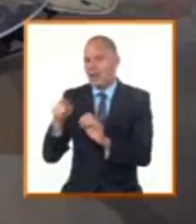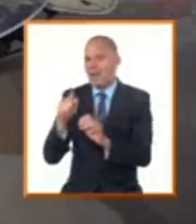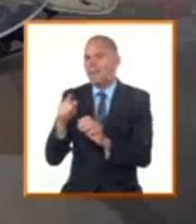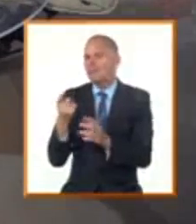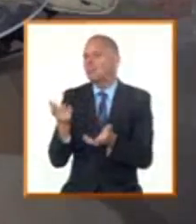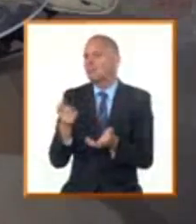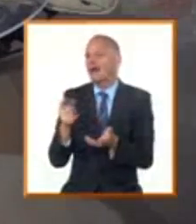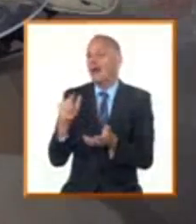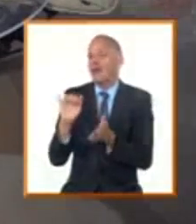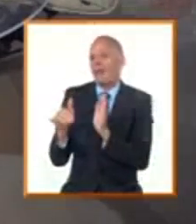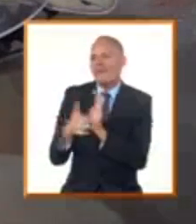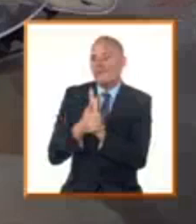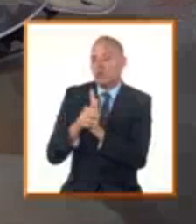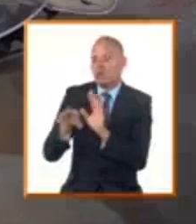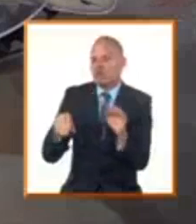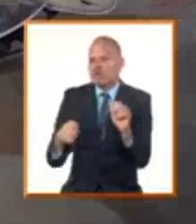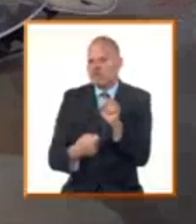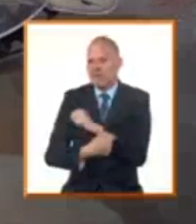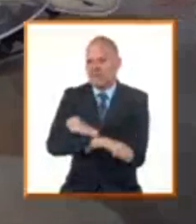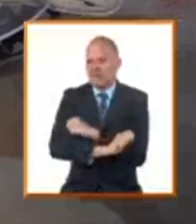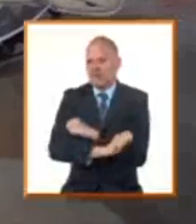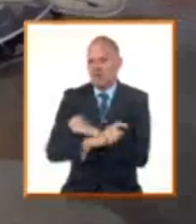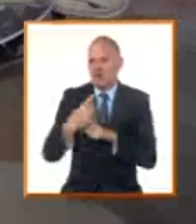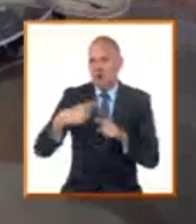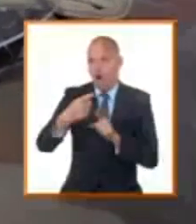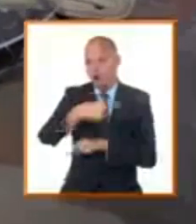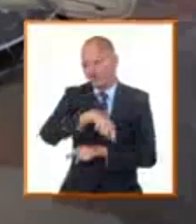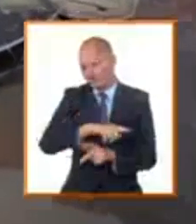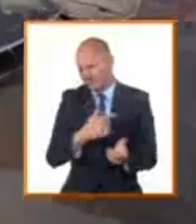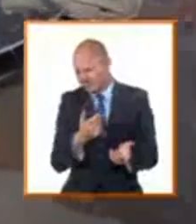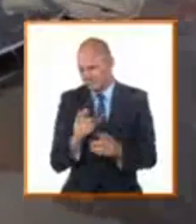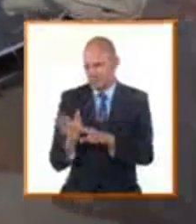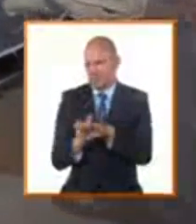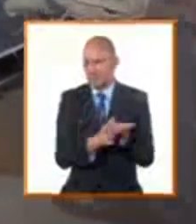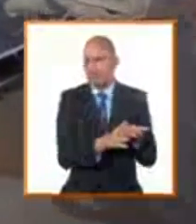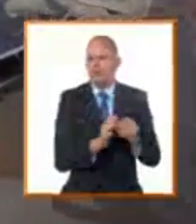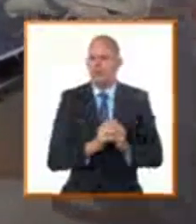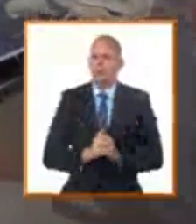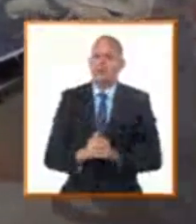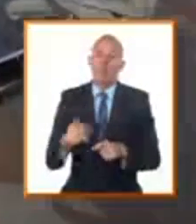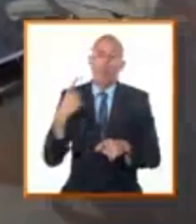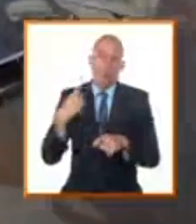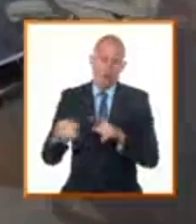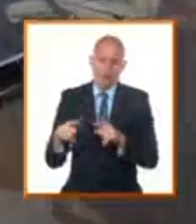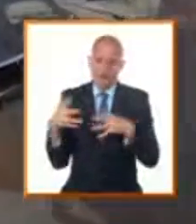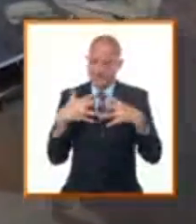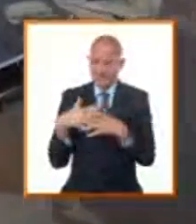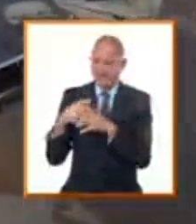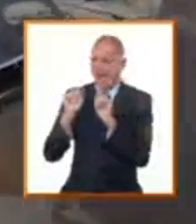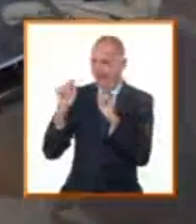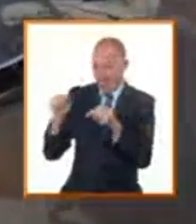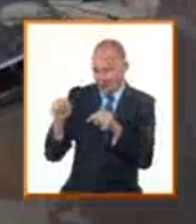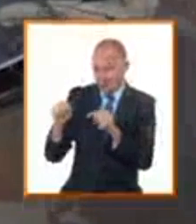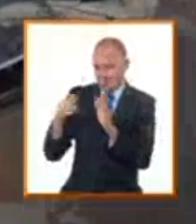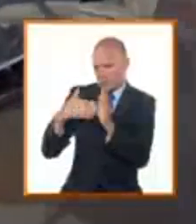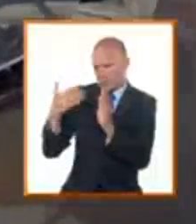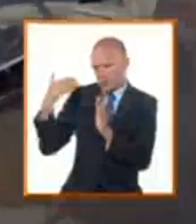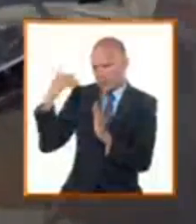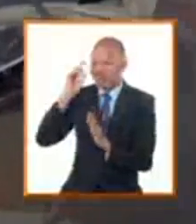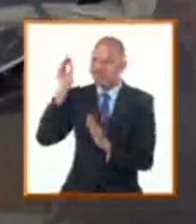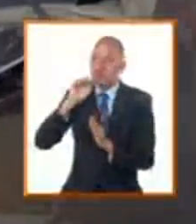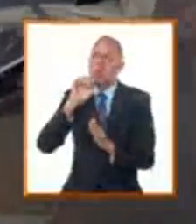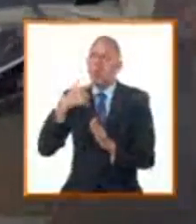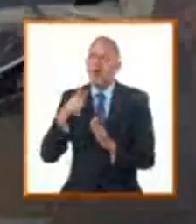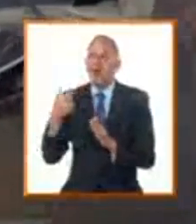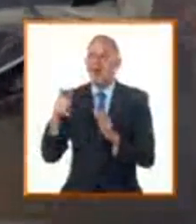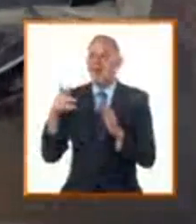las familias tuvieran cuidado con los niños porque el famoso juego de tricky track, o sea, te doy un dulce, podía llevar a